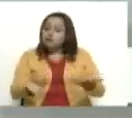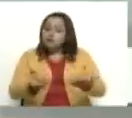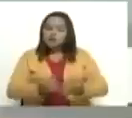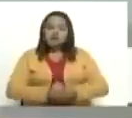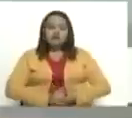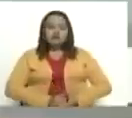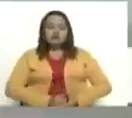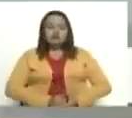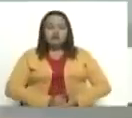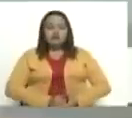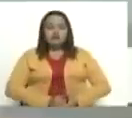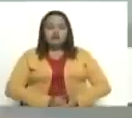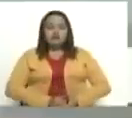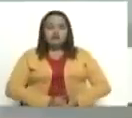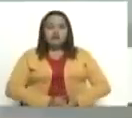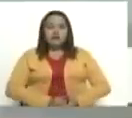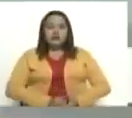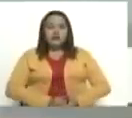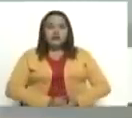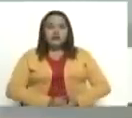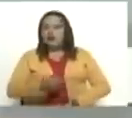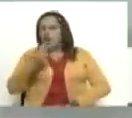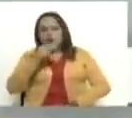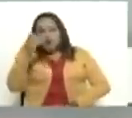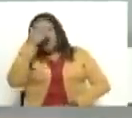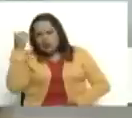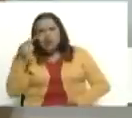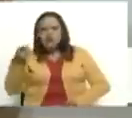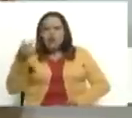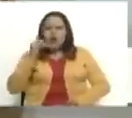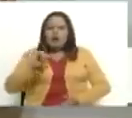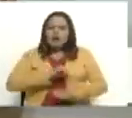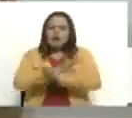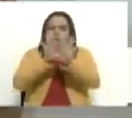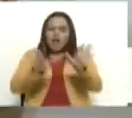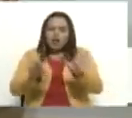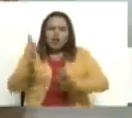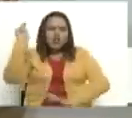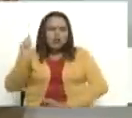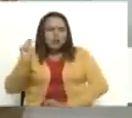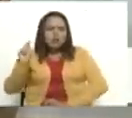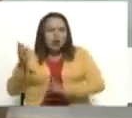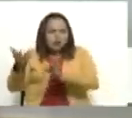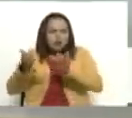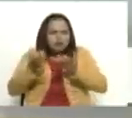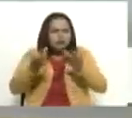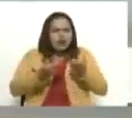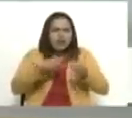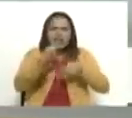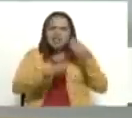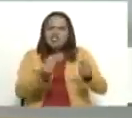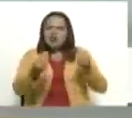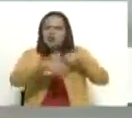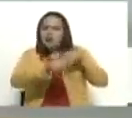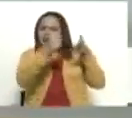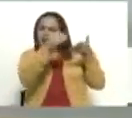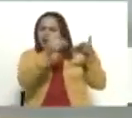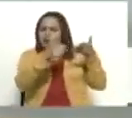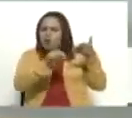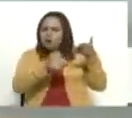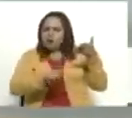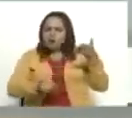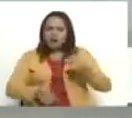para evitar la amnesia lacunar, yo estoy de acuerdo con el planteamiento del diputado Parra de incorporar los considerandos y el acuerdo.